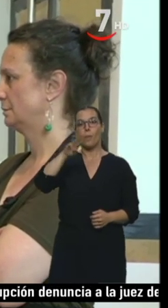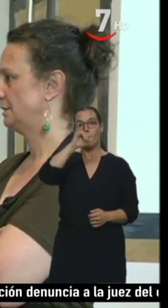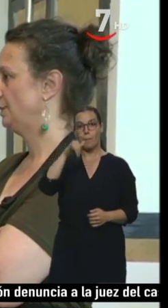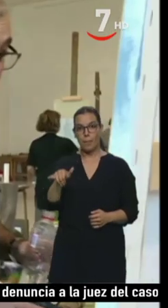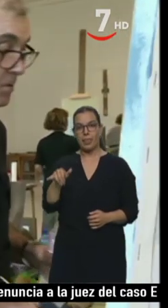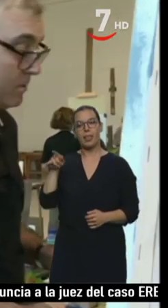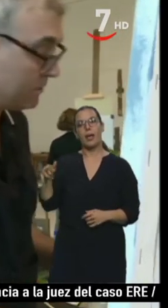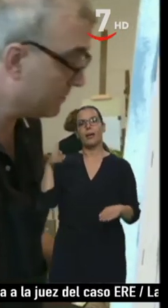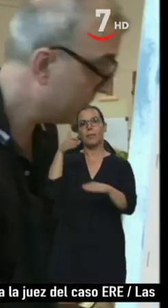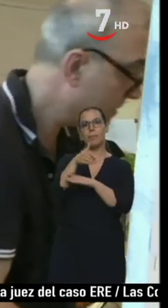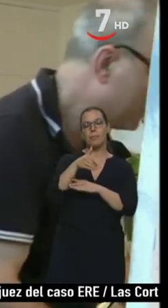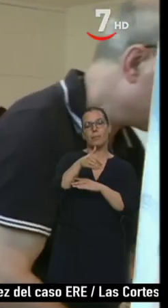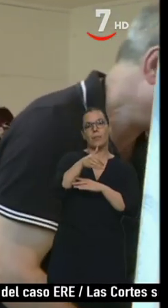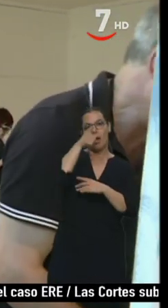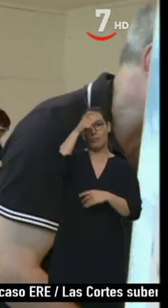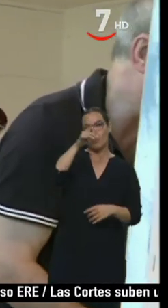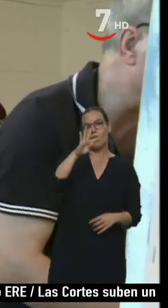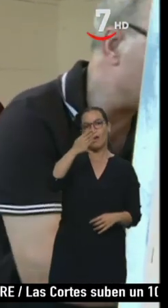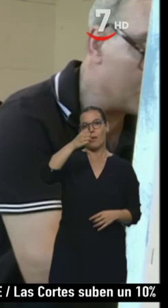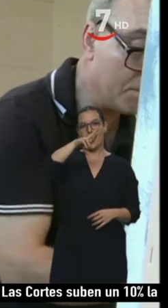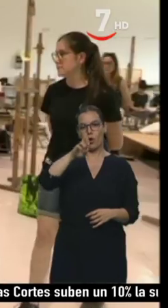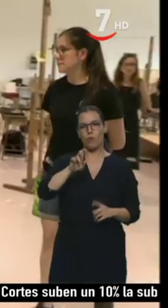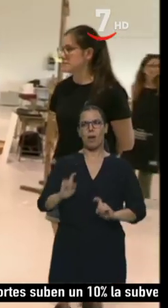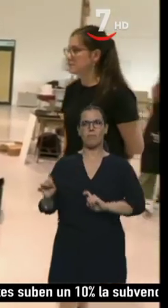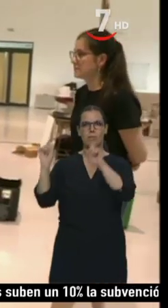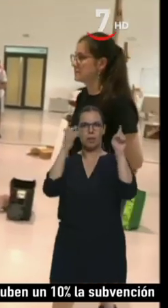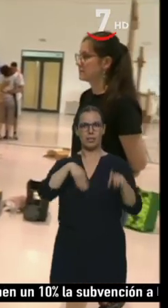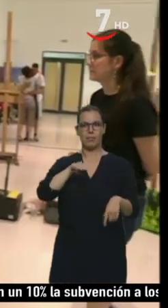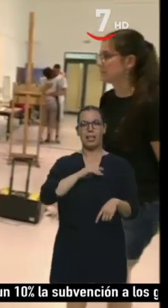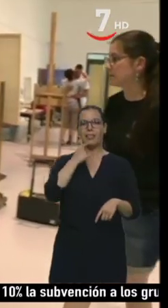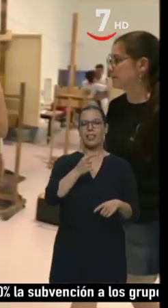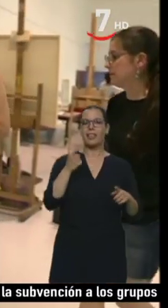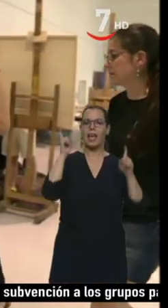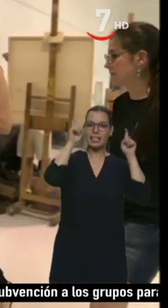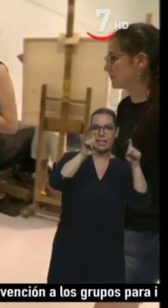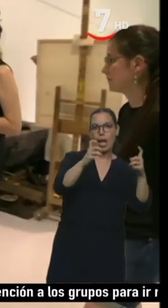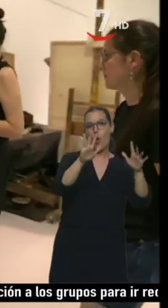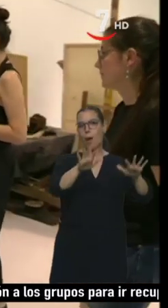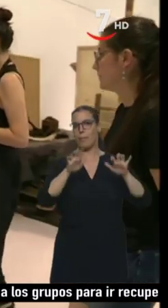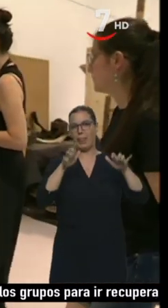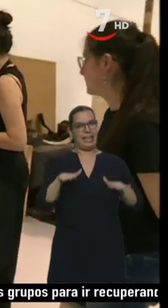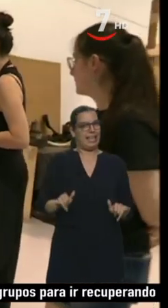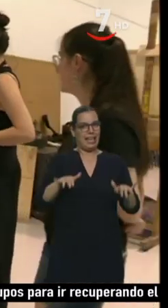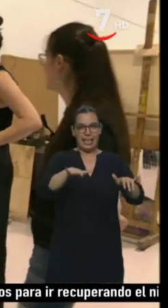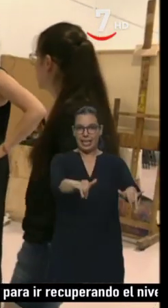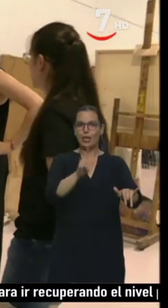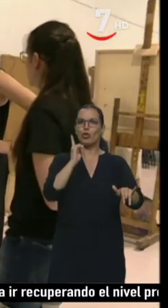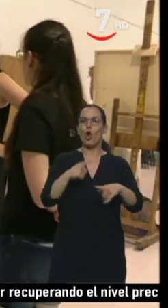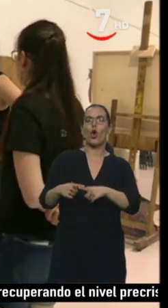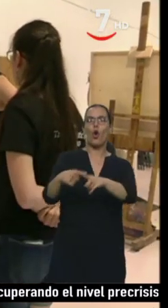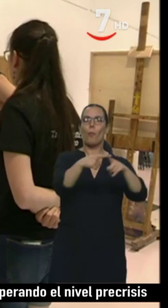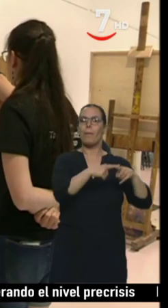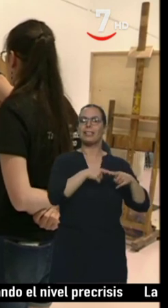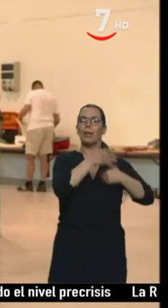en distintos talleres artísticos en España. El pintor asegura que no viene ni a aprender ni a enseñar, simplemente a compartir